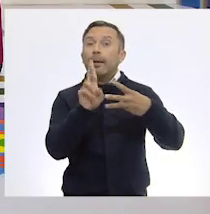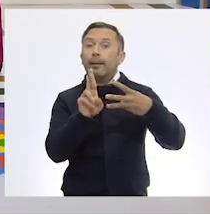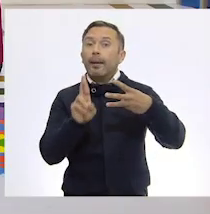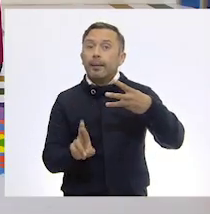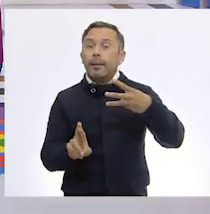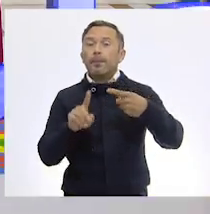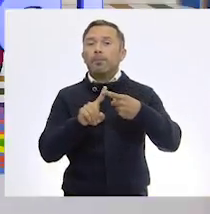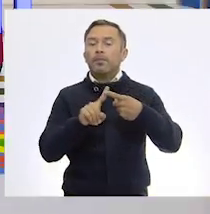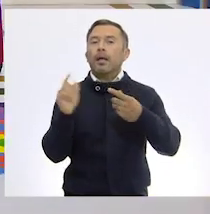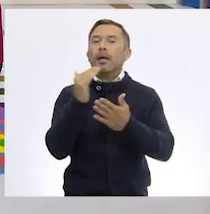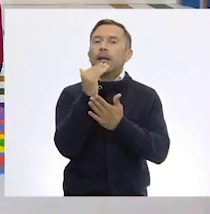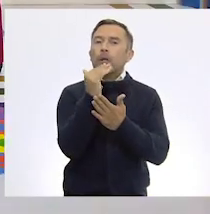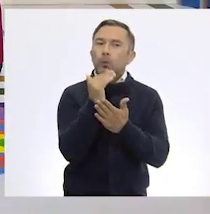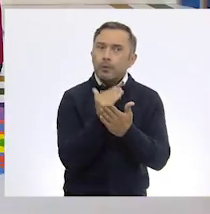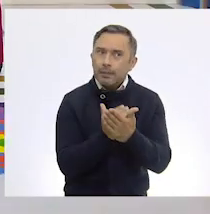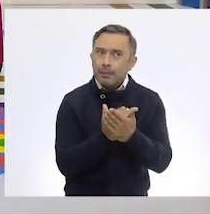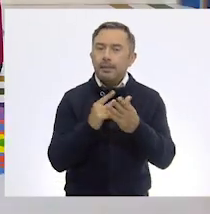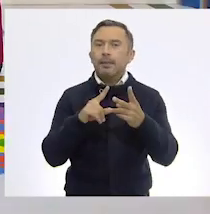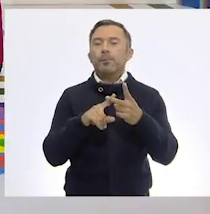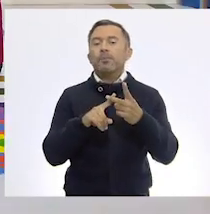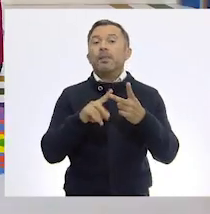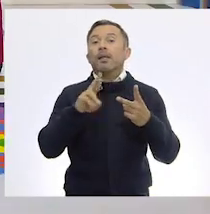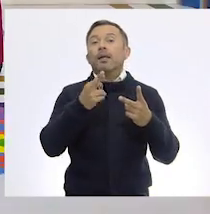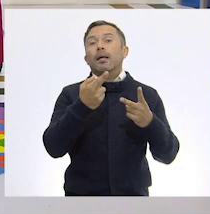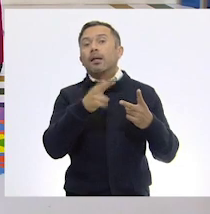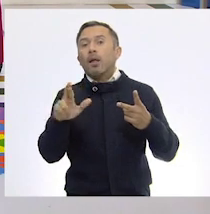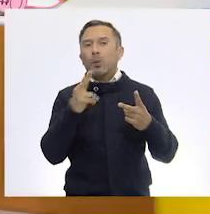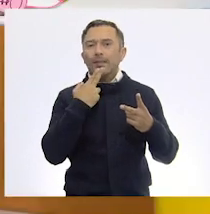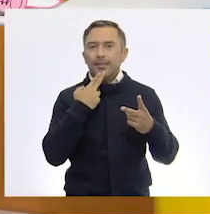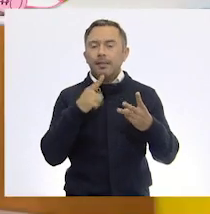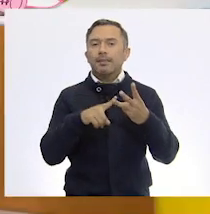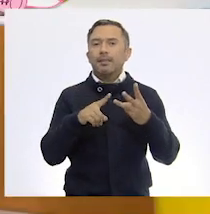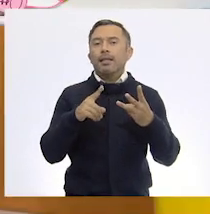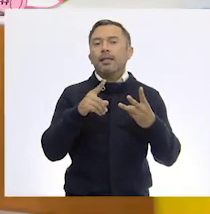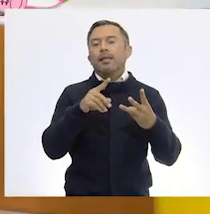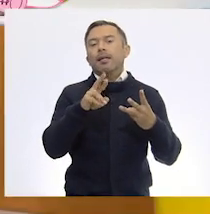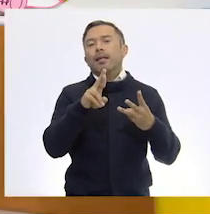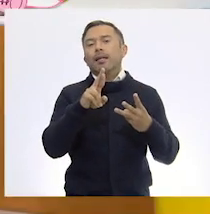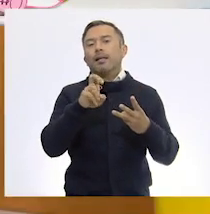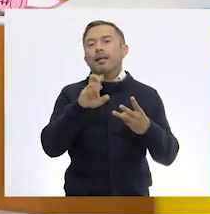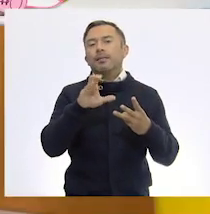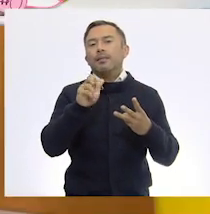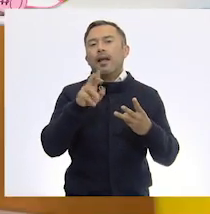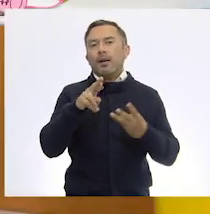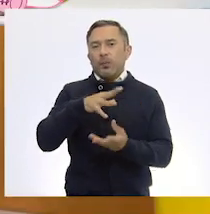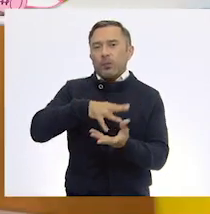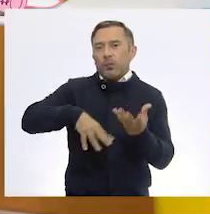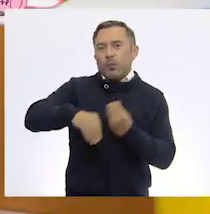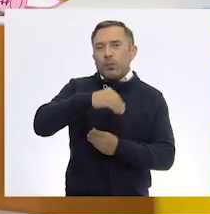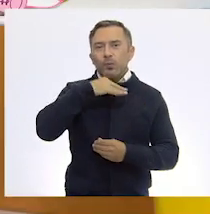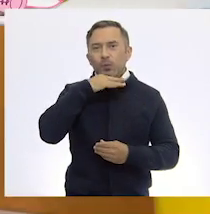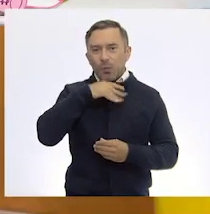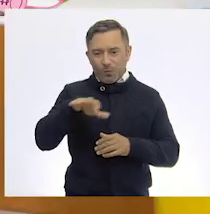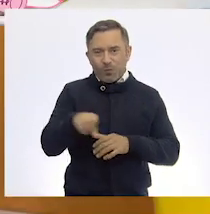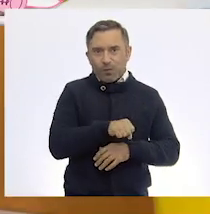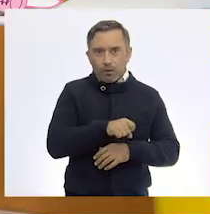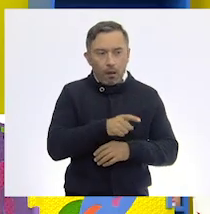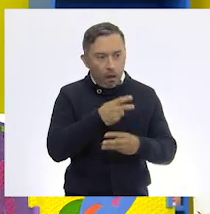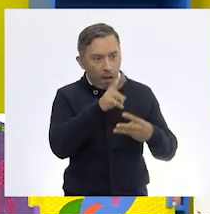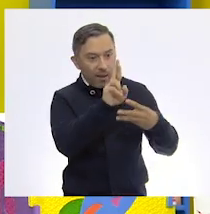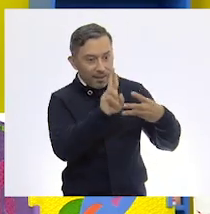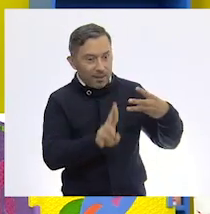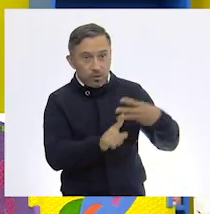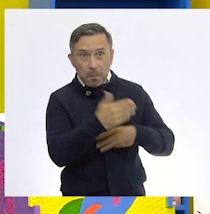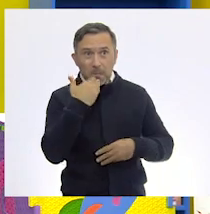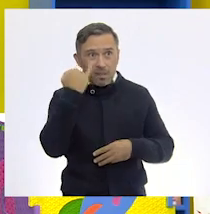reutilizar y reciclar. ¡Qué inteligente! ¡Excelente, Alexia, Panchito! Creo que tienes ahí una tortuga caguama, ¿verdad? ¿La